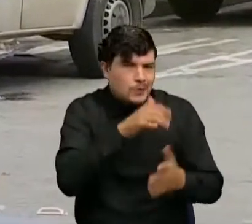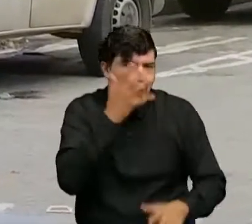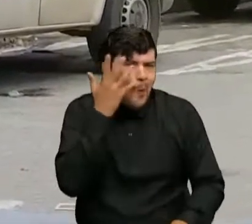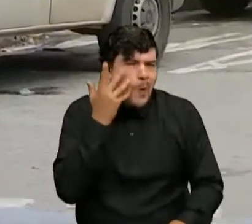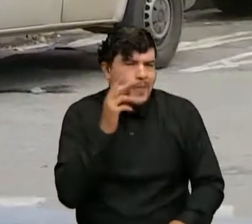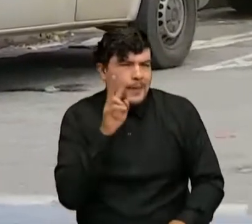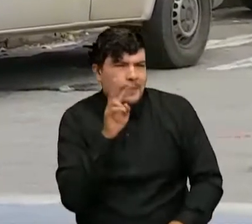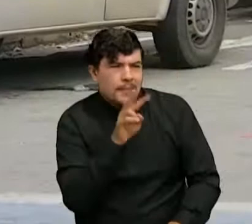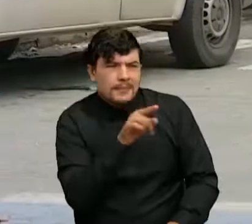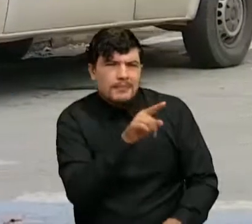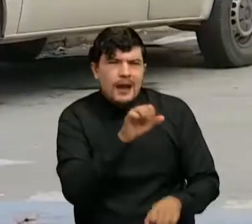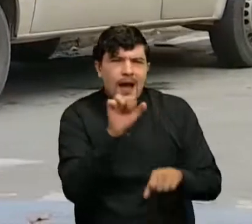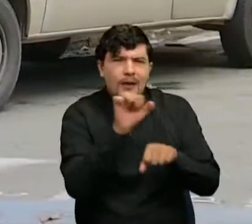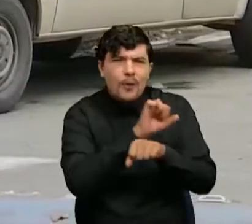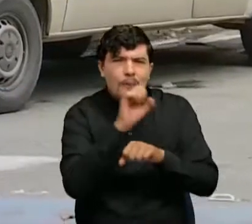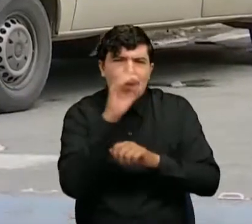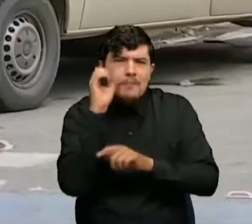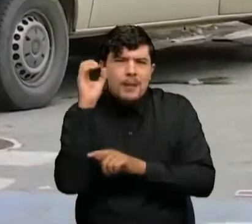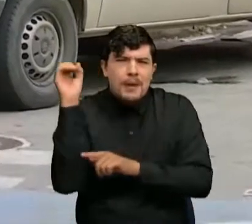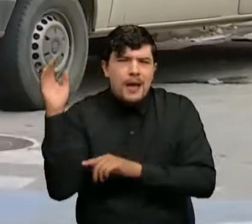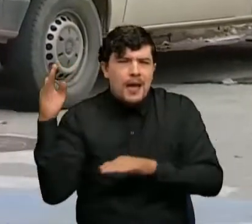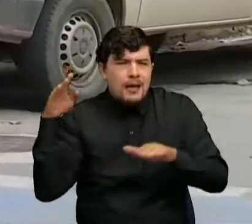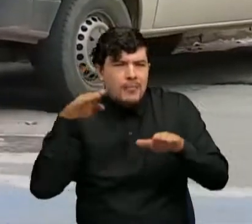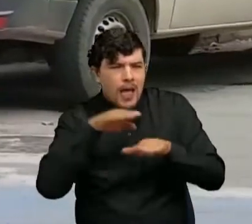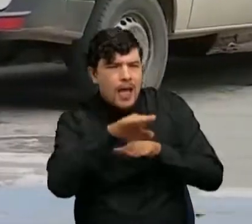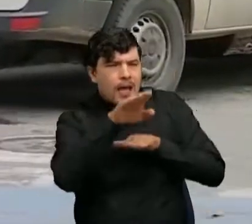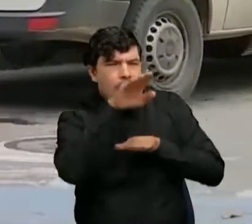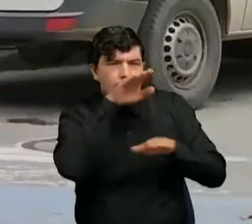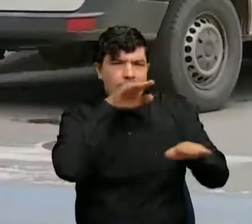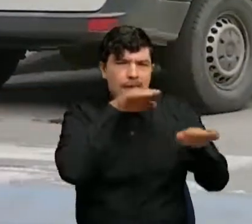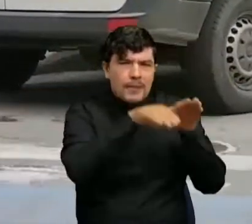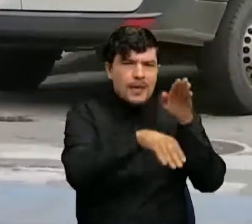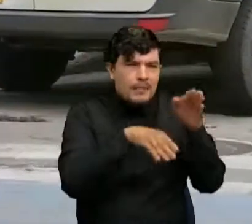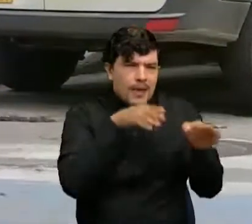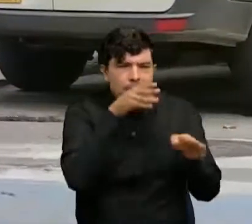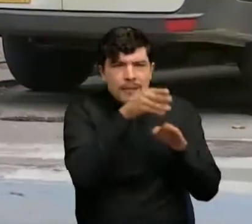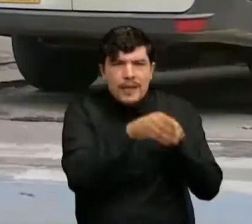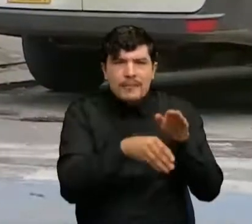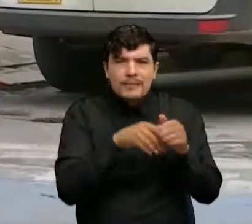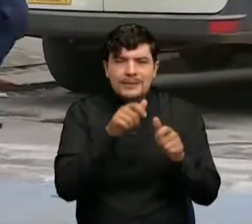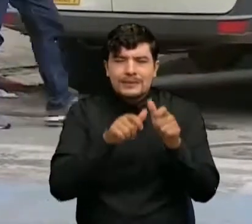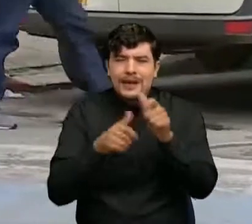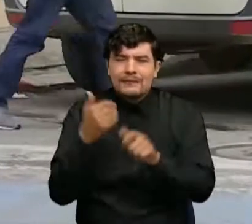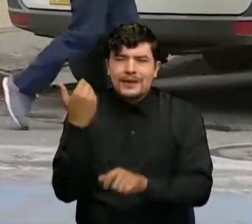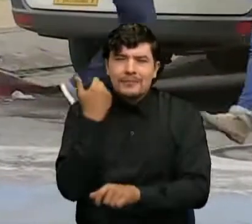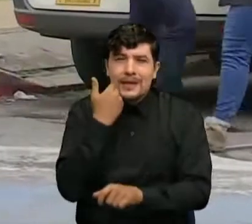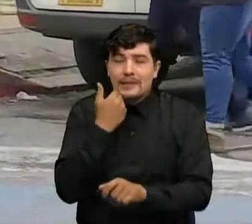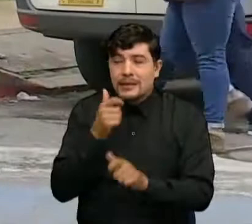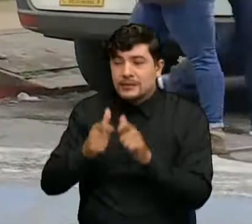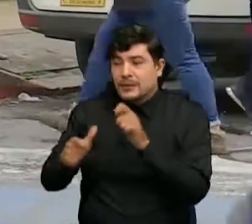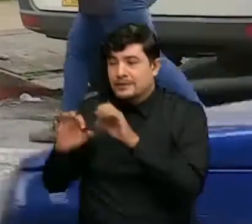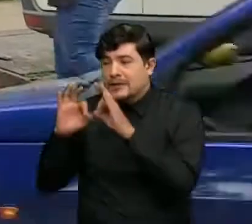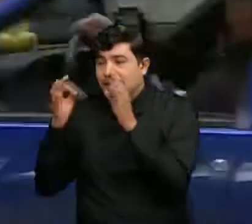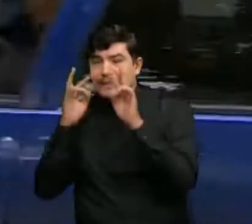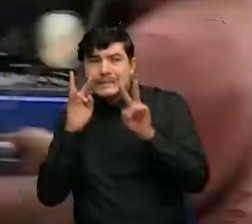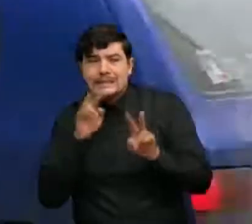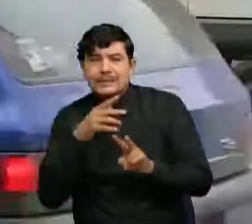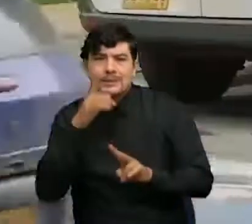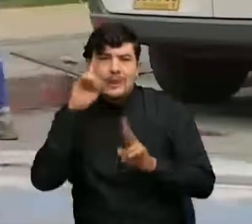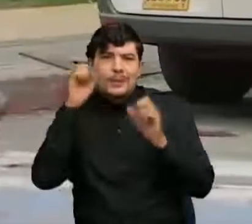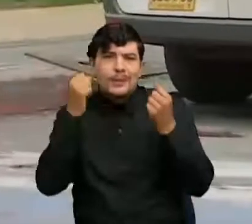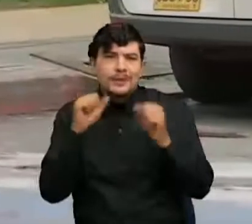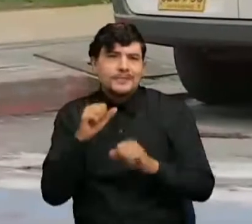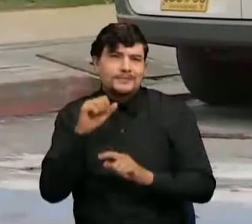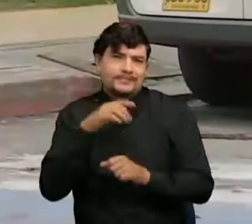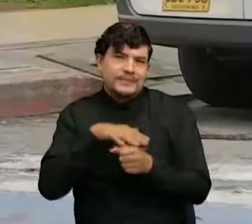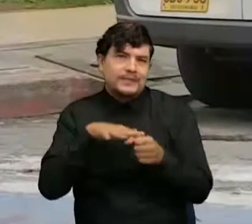vienen, especialmente con pacientes COVID-19, familiares especialmente, son los más preocupados por esta situación. Muy